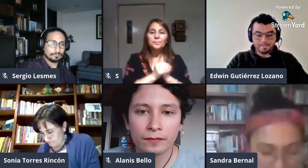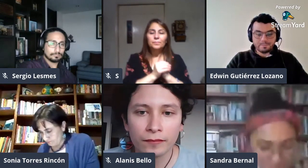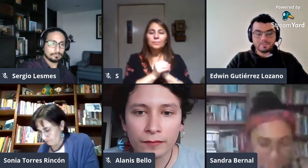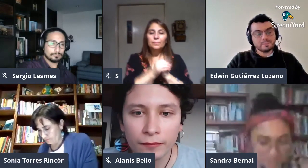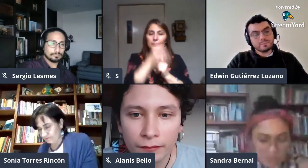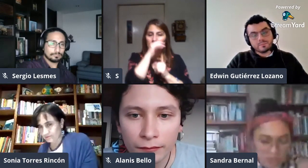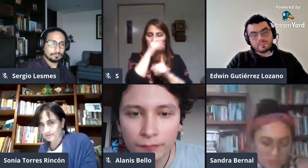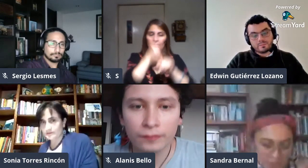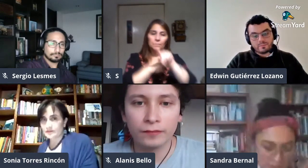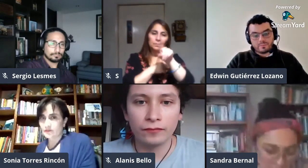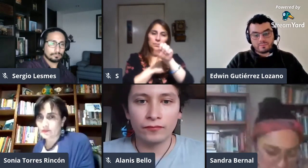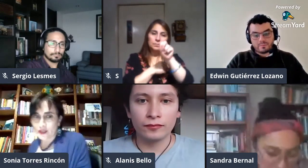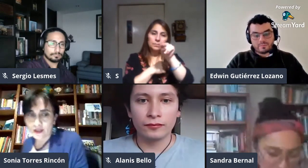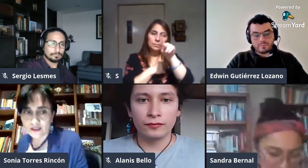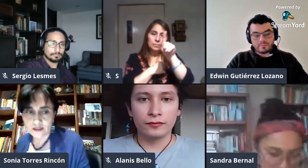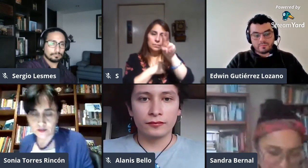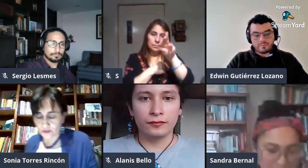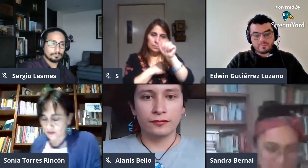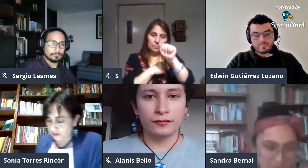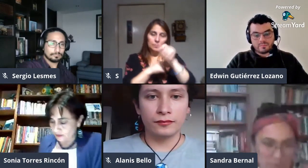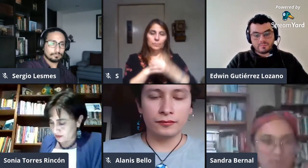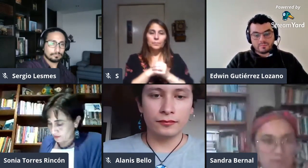Bueno, yo creo que